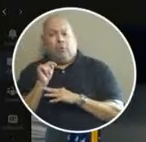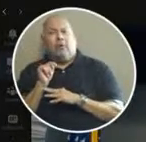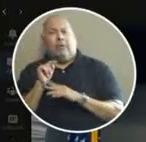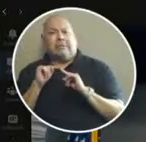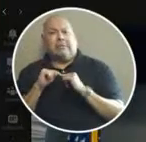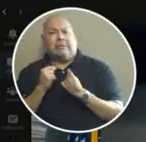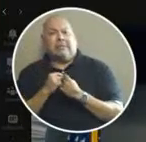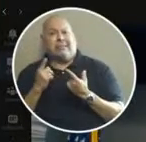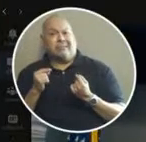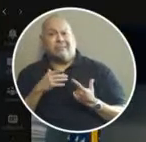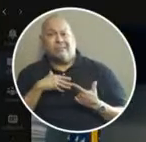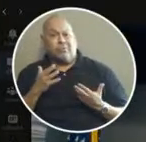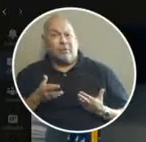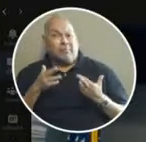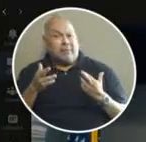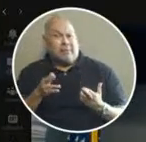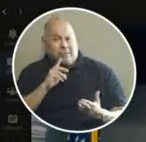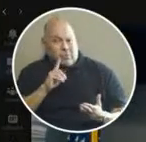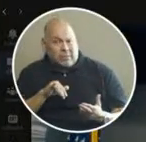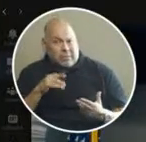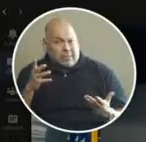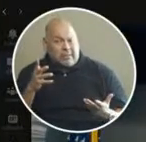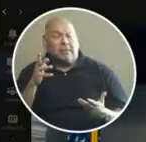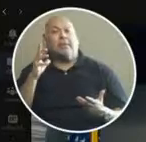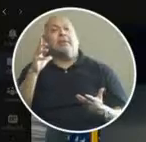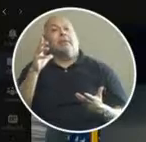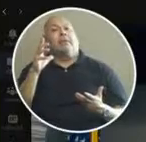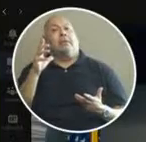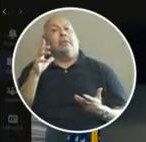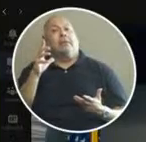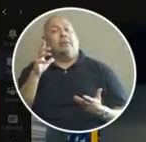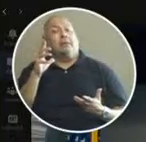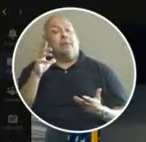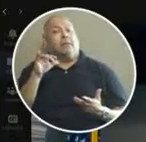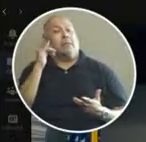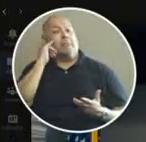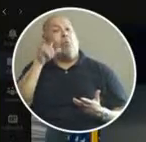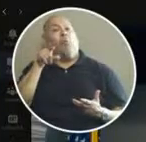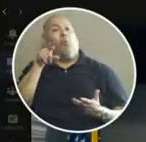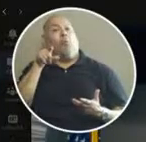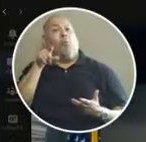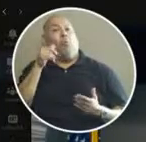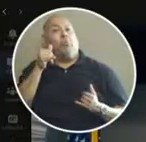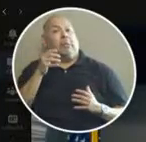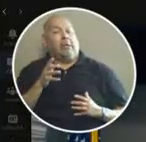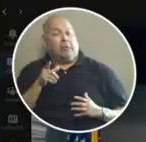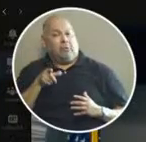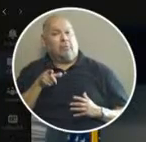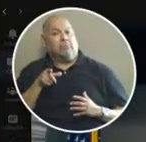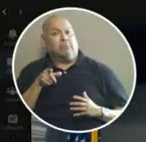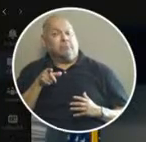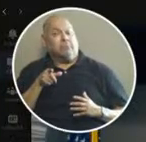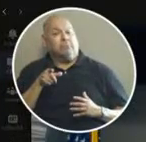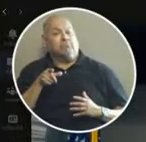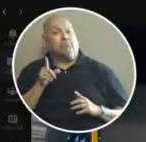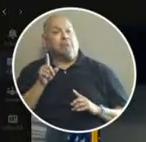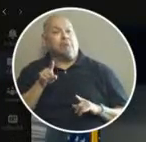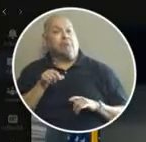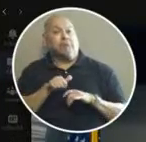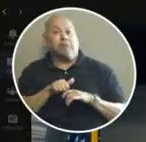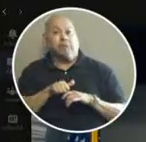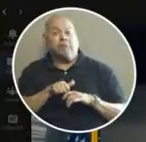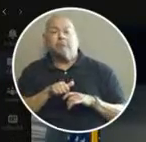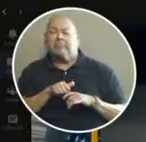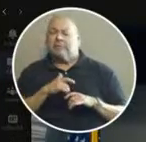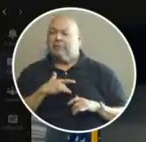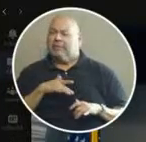Y la mejor recomendación que les tenemos que hacer es, una, que si el deportista o la persona que va a ir a entrenar